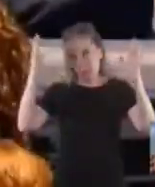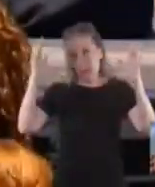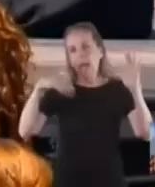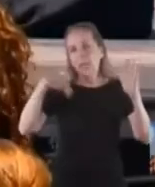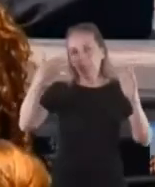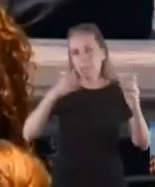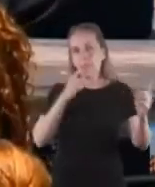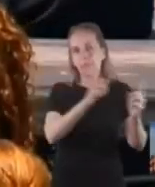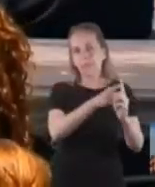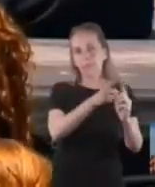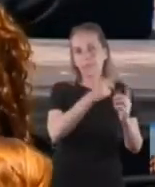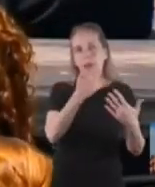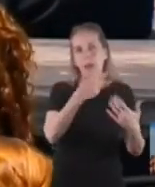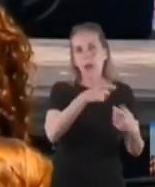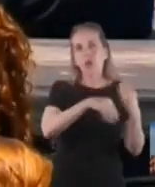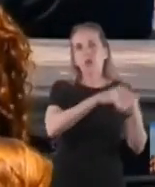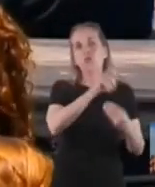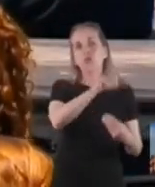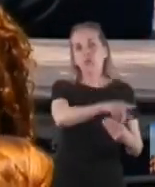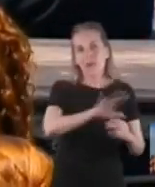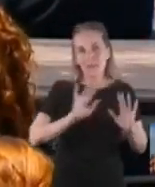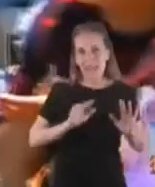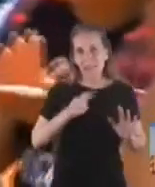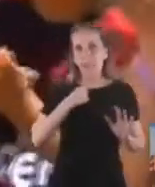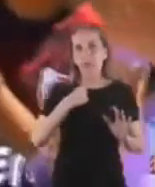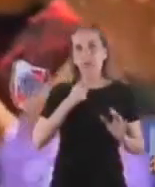Ya voy a hablar con su familia en un rato, pero quería